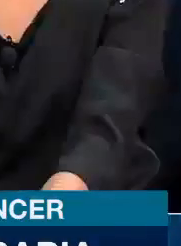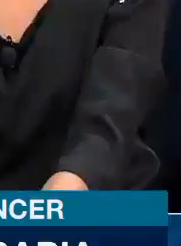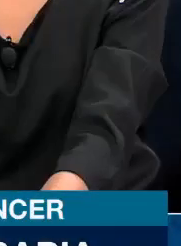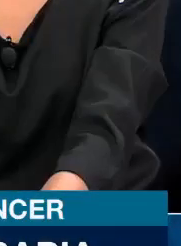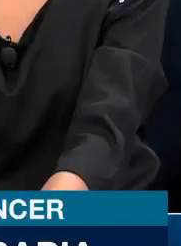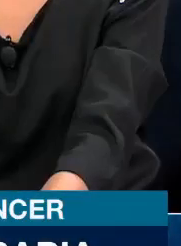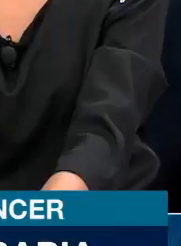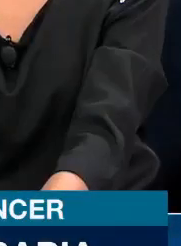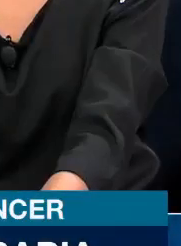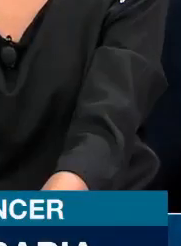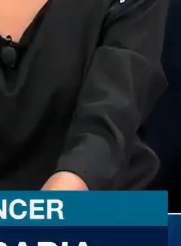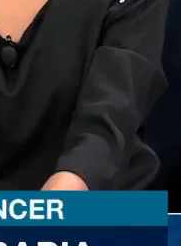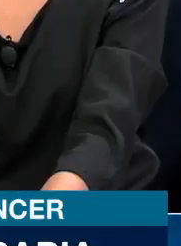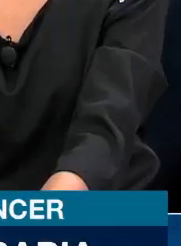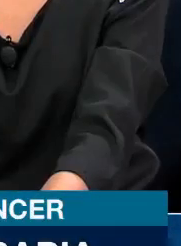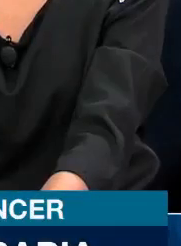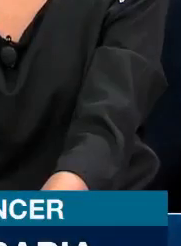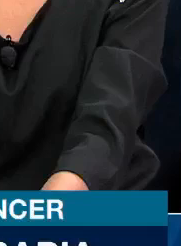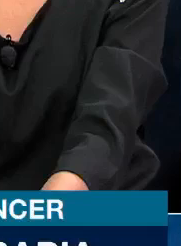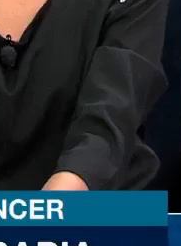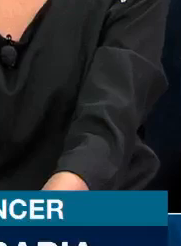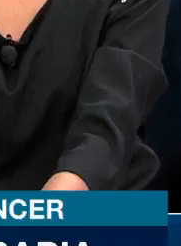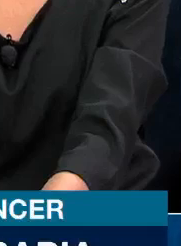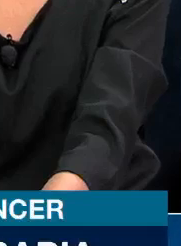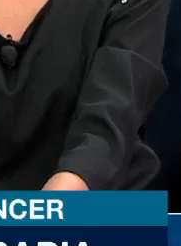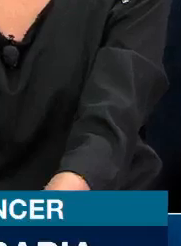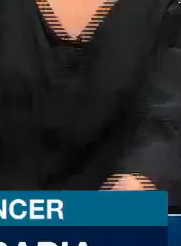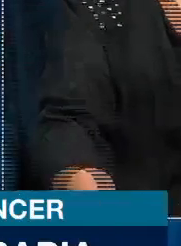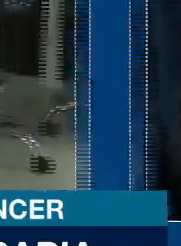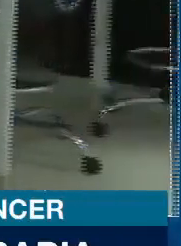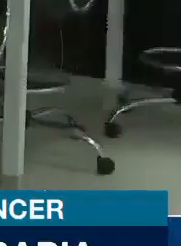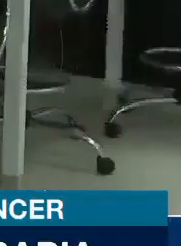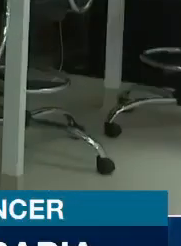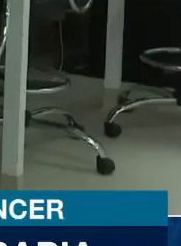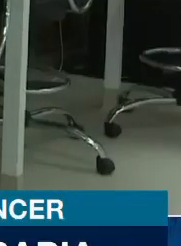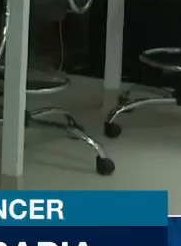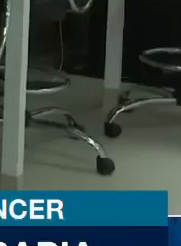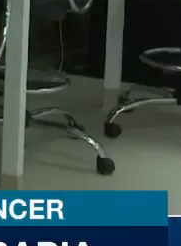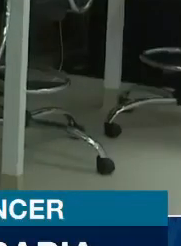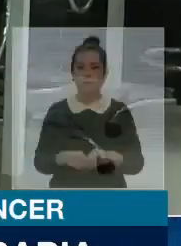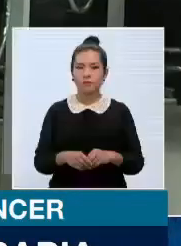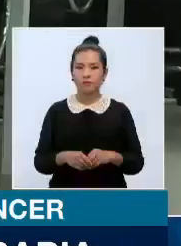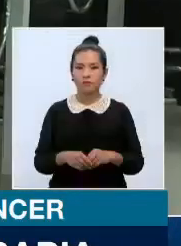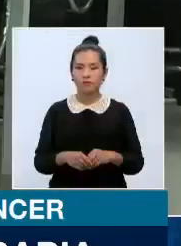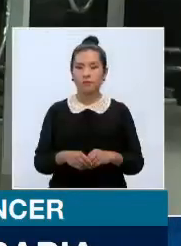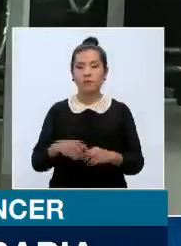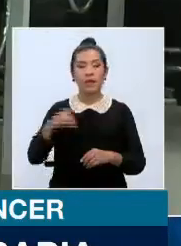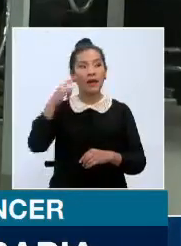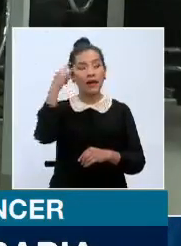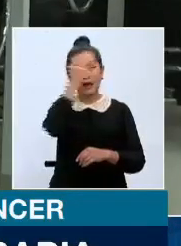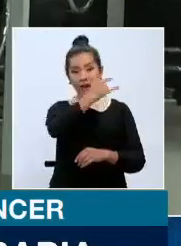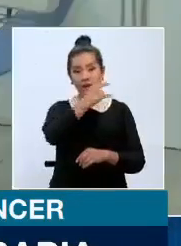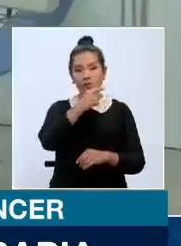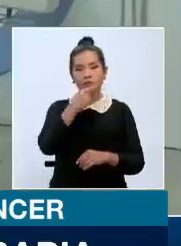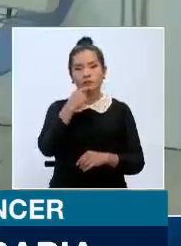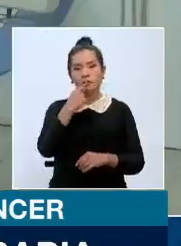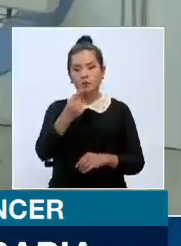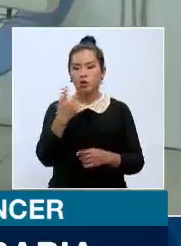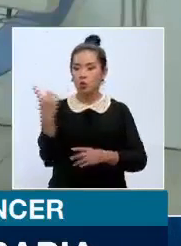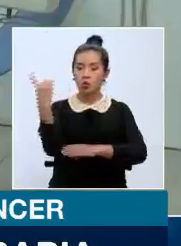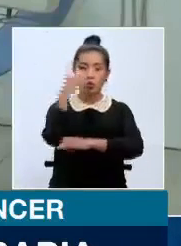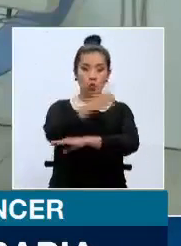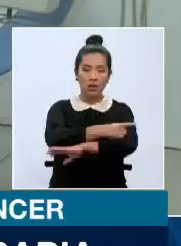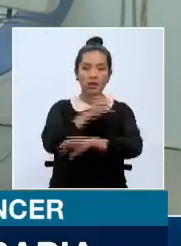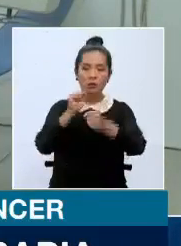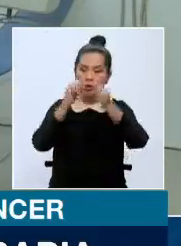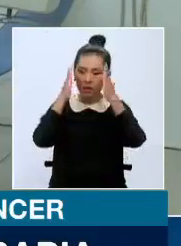nos aliviana mucho, ¿no? Porque muchos pacientes necesitan atención. Como le digo, no solamente pacientes